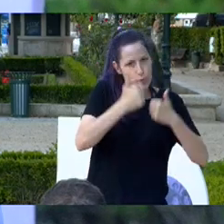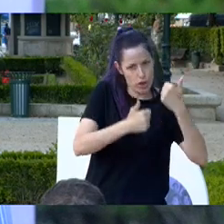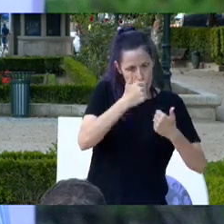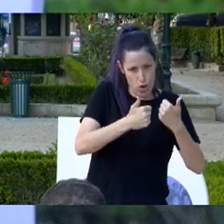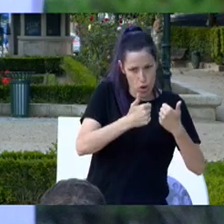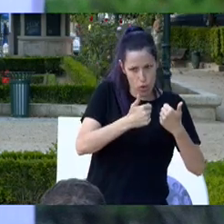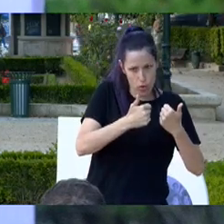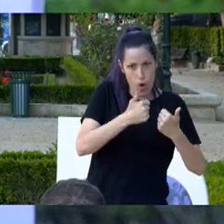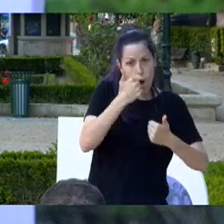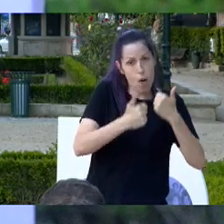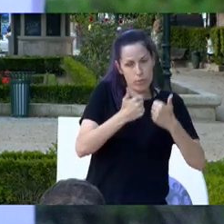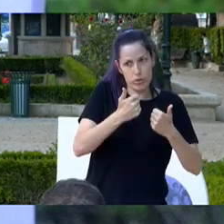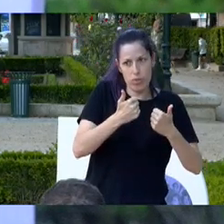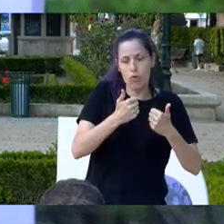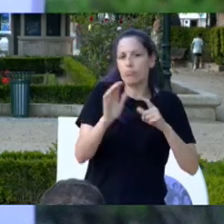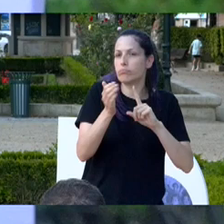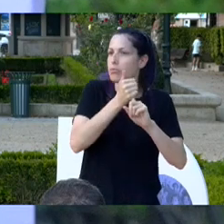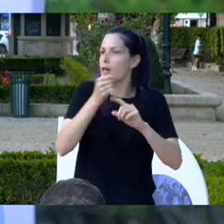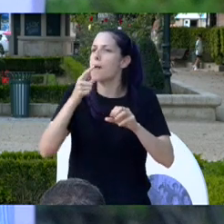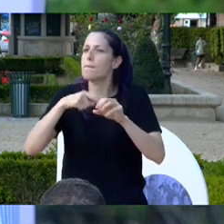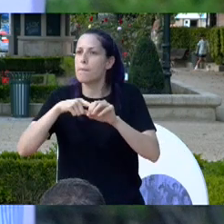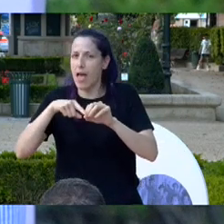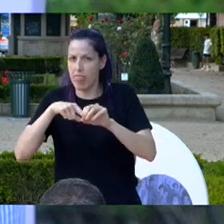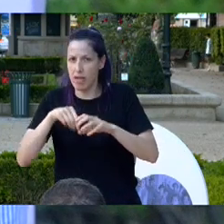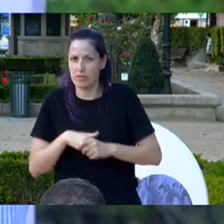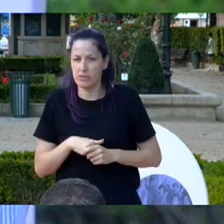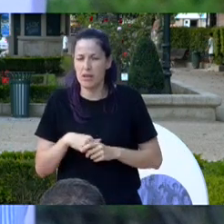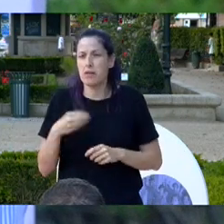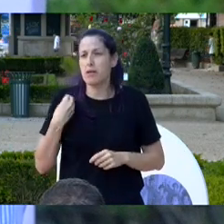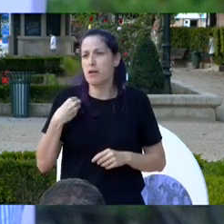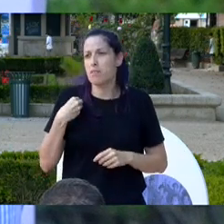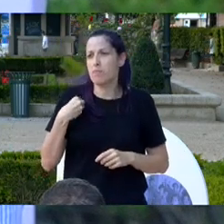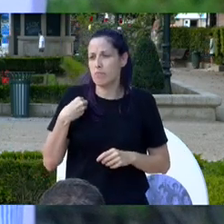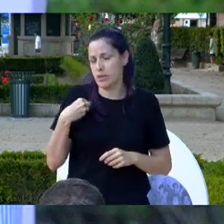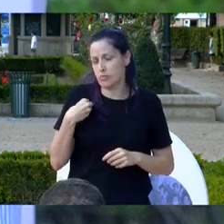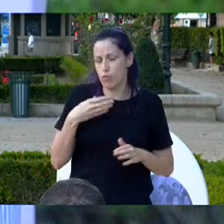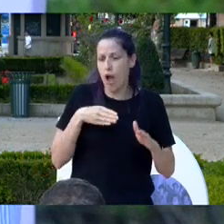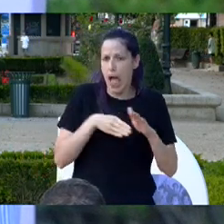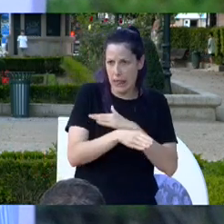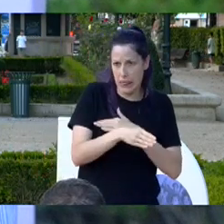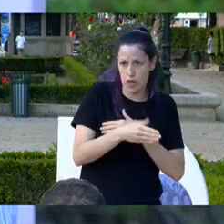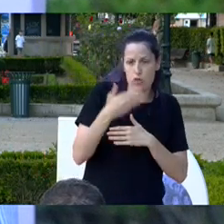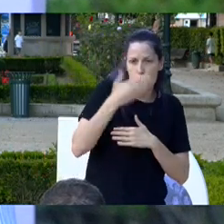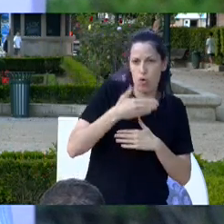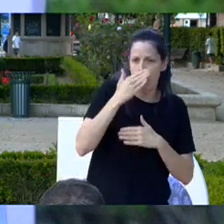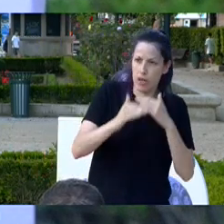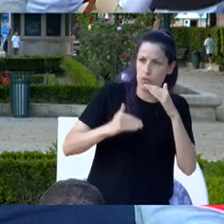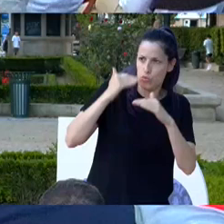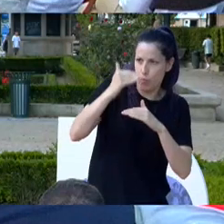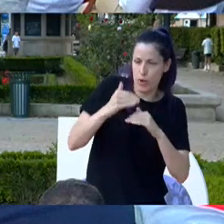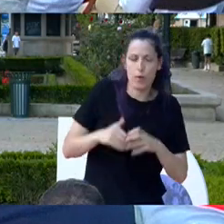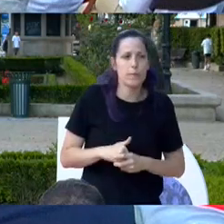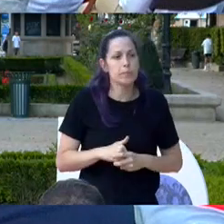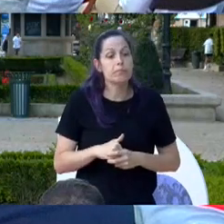que ocurría cando accedeu á Escola de Estudios Superiores de Magisterio. Bueno, pois en aquel momento a